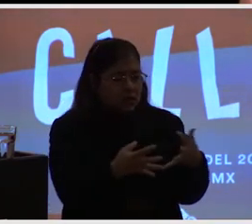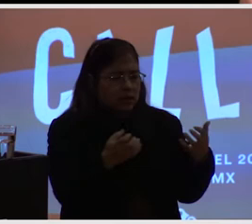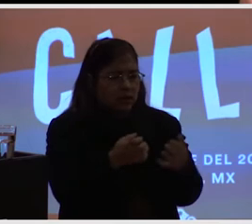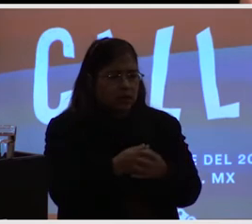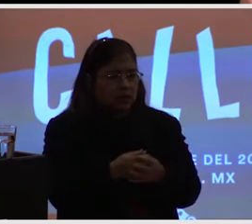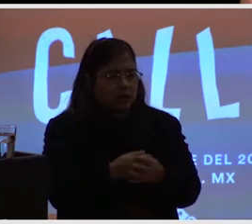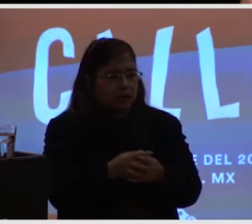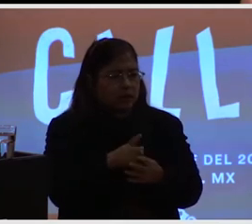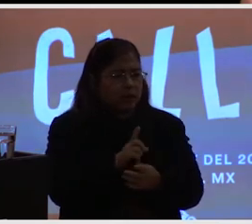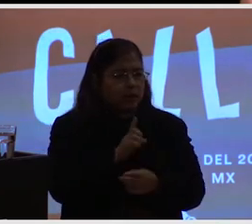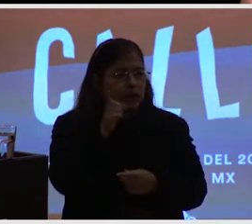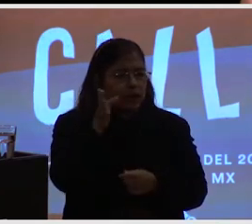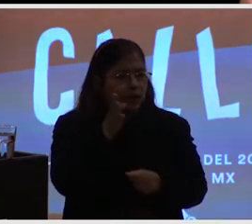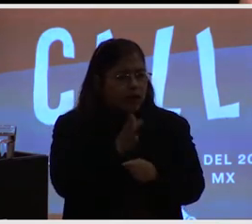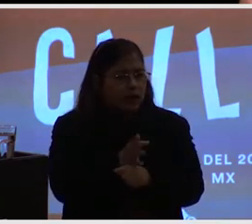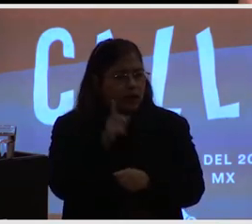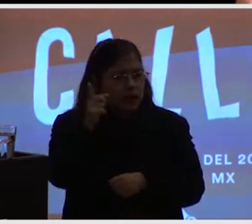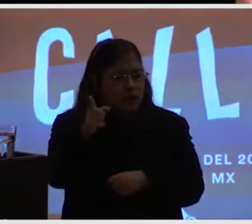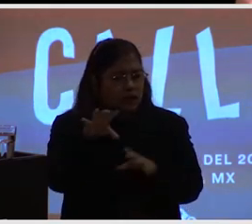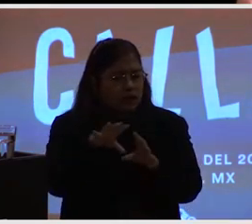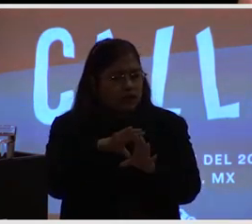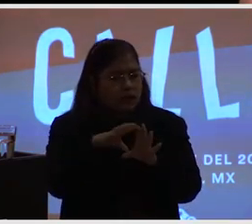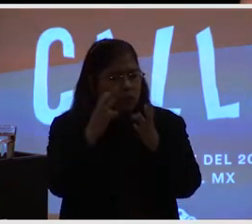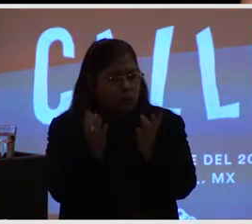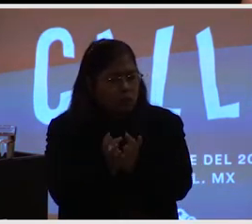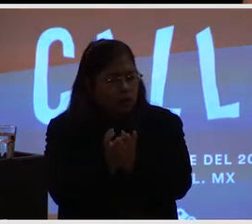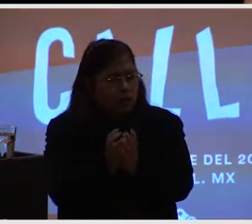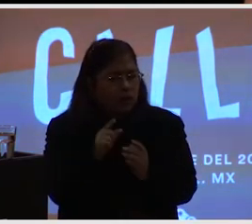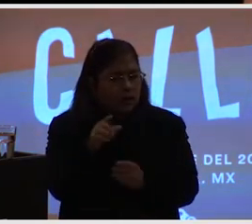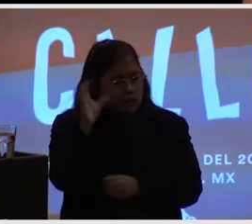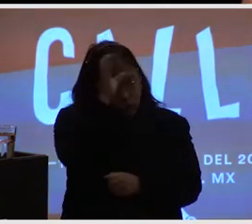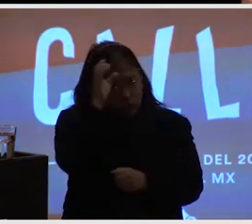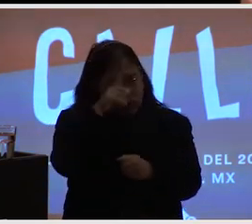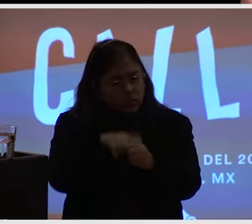una relación que todo existe que se llama la bola que trabaja en cultura de paz